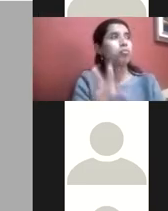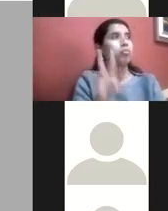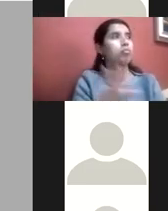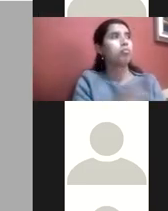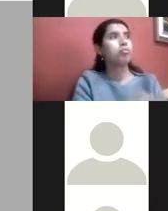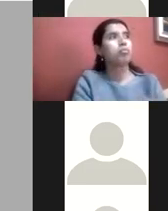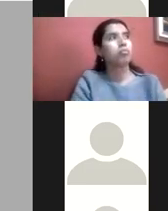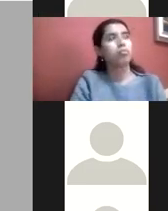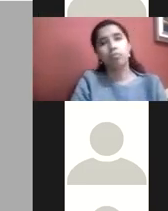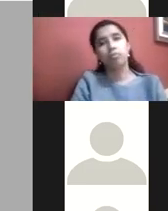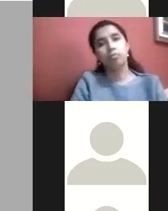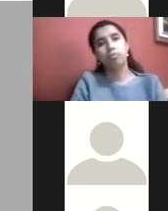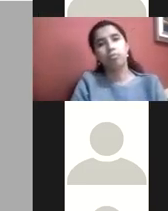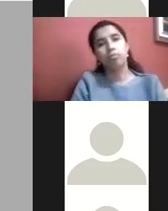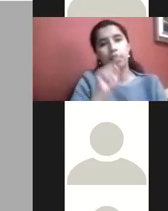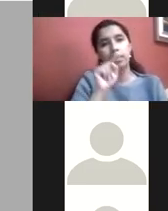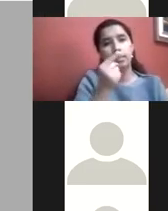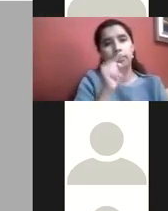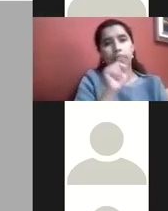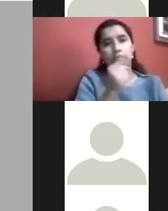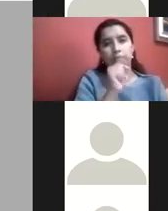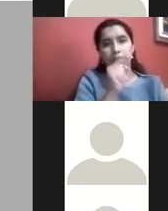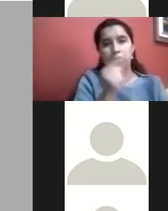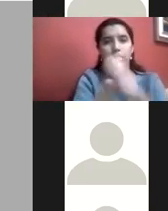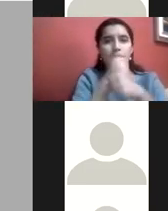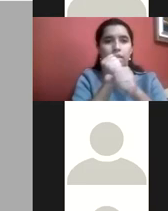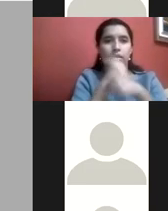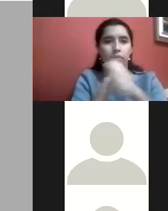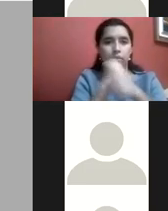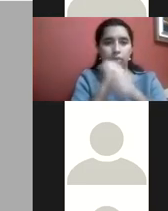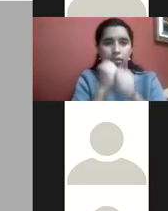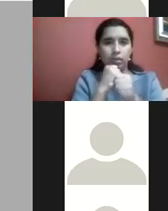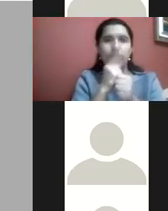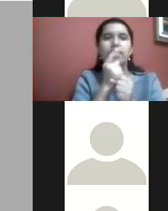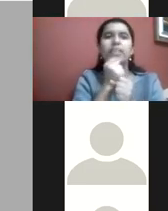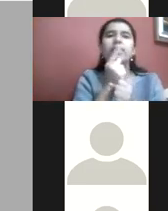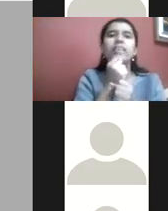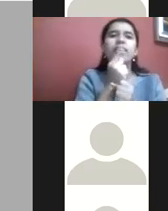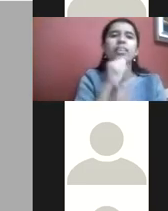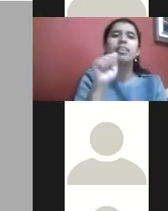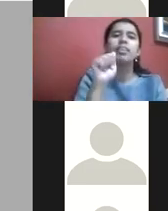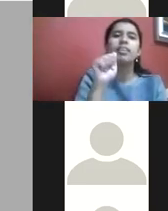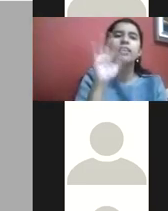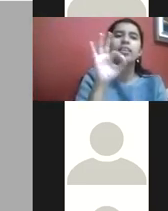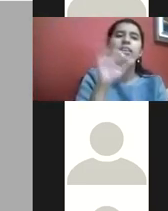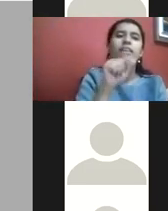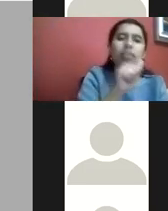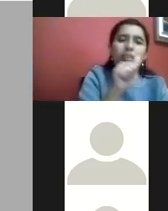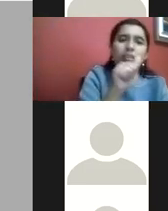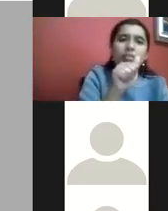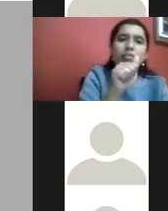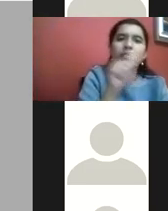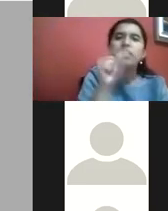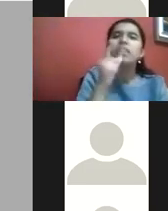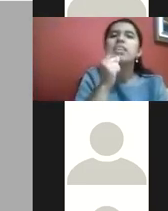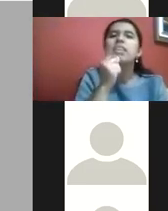Entonces, este es el primer paso de lo que tenemos que hacer. Tenemos que saber quién es alfa y cuál es el zeta que tenemos que buscar. Tenemos